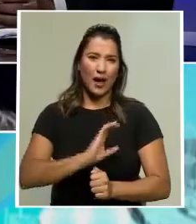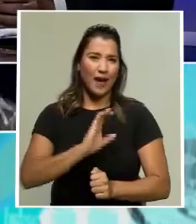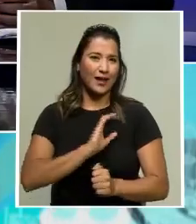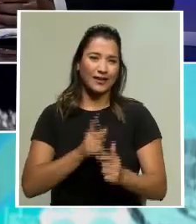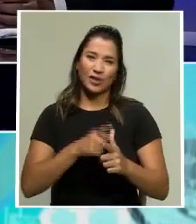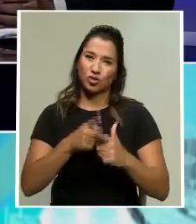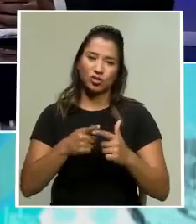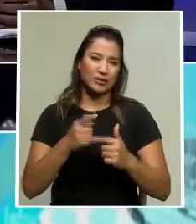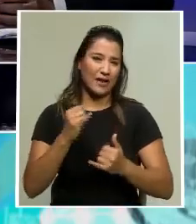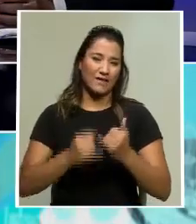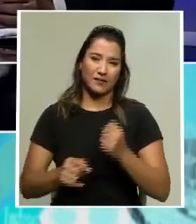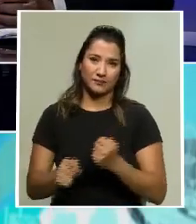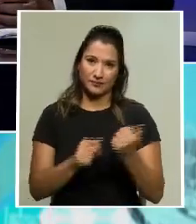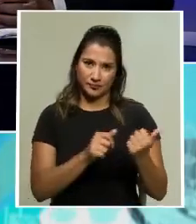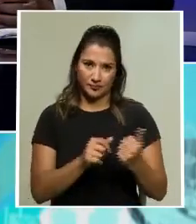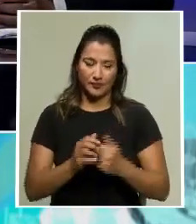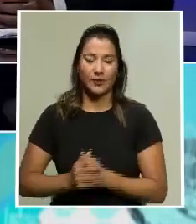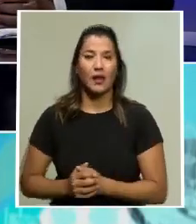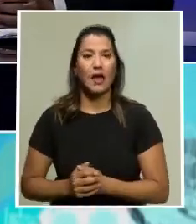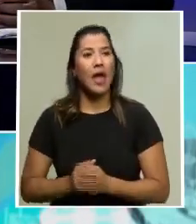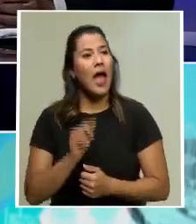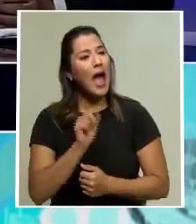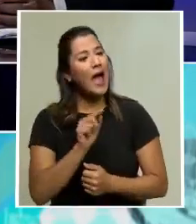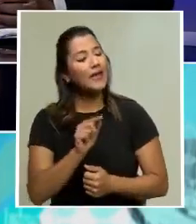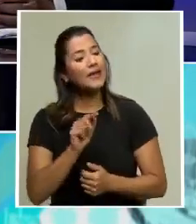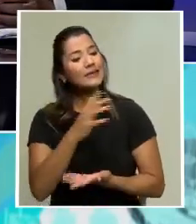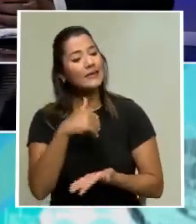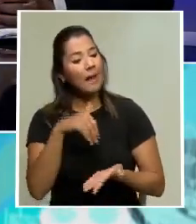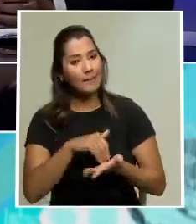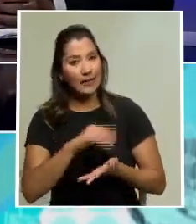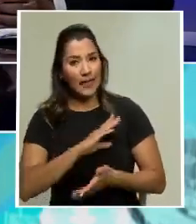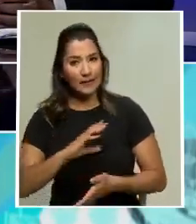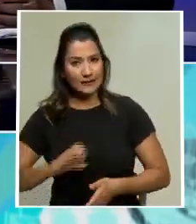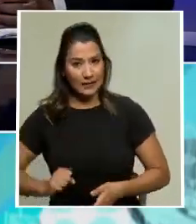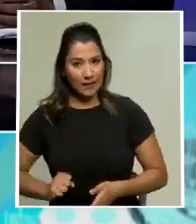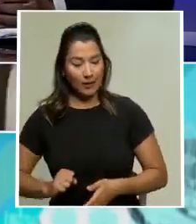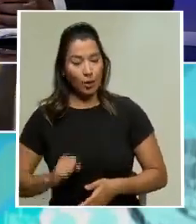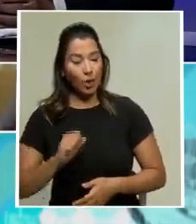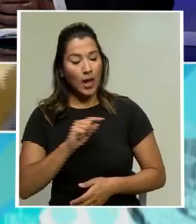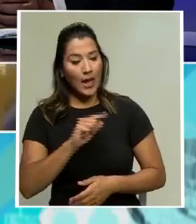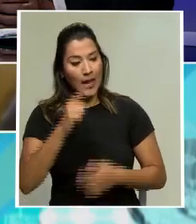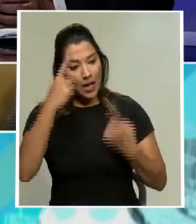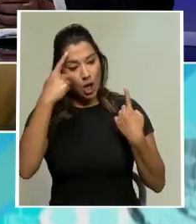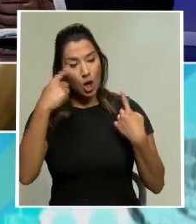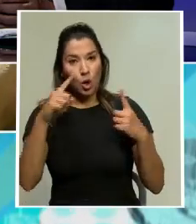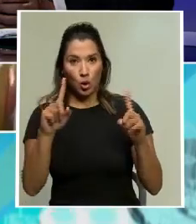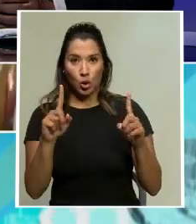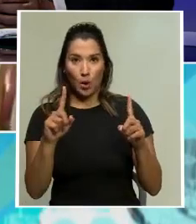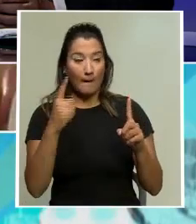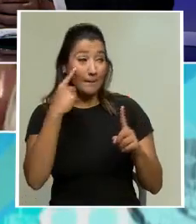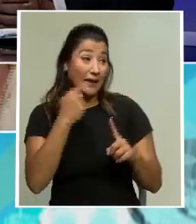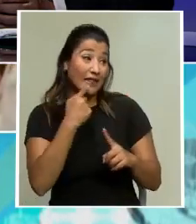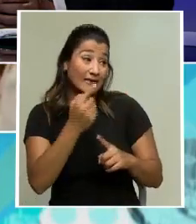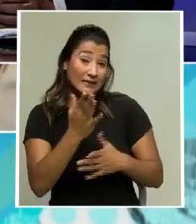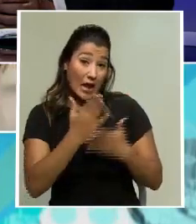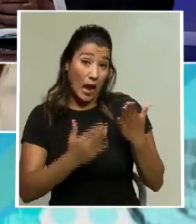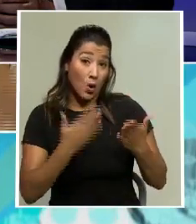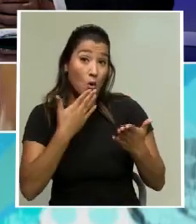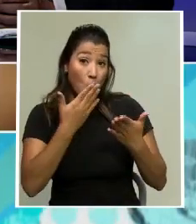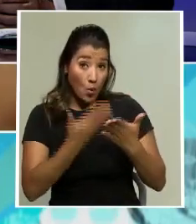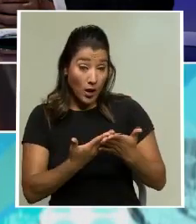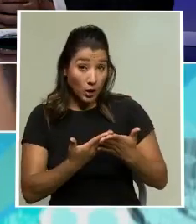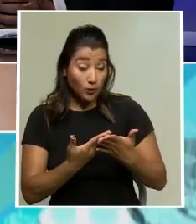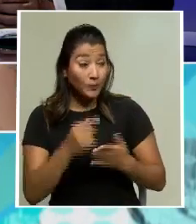como alcalde en San Salvador, logró recuperar, para poner algo bueno que hizo,